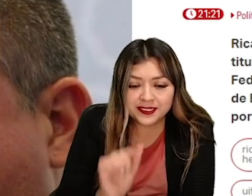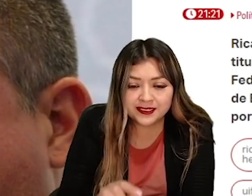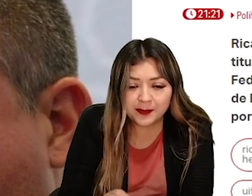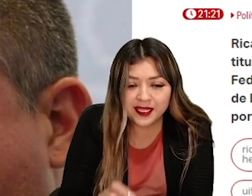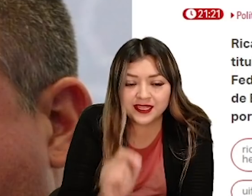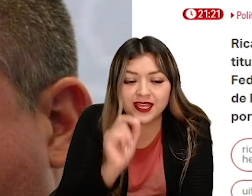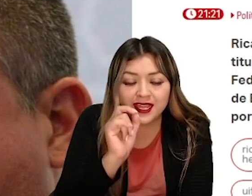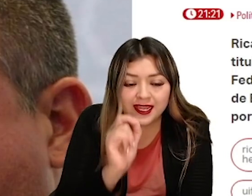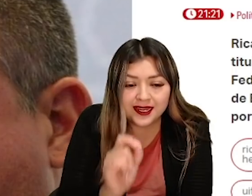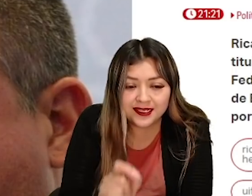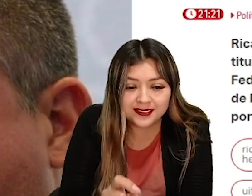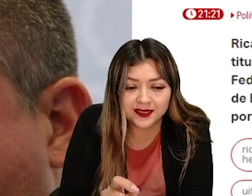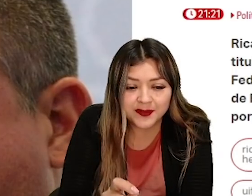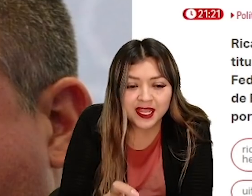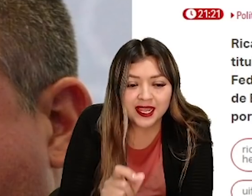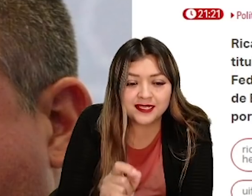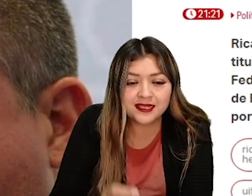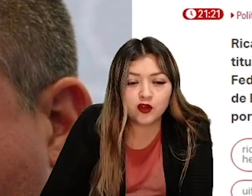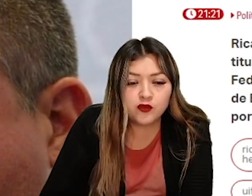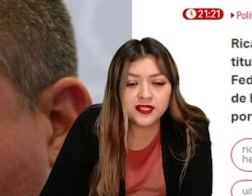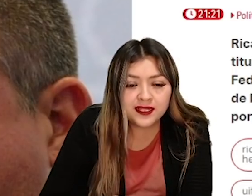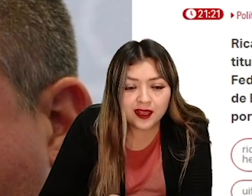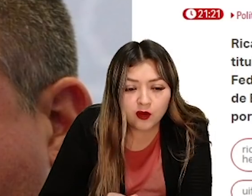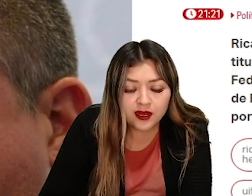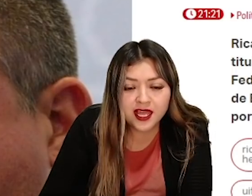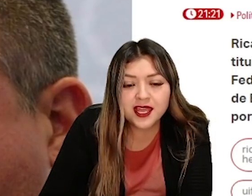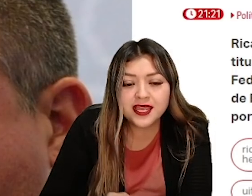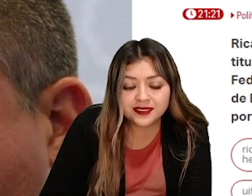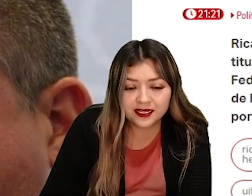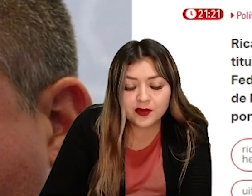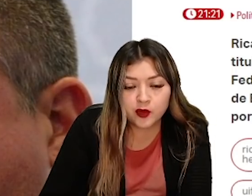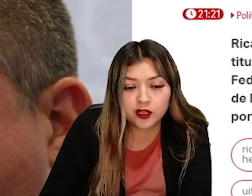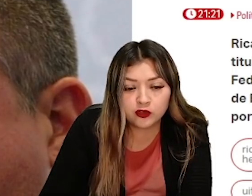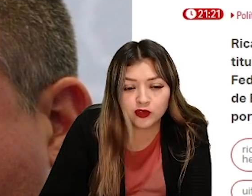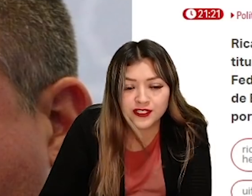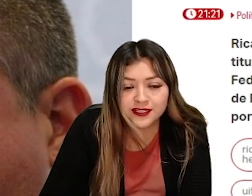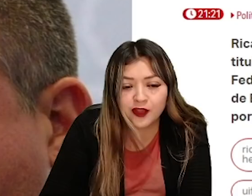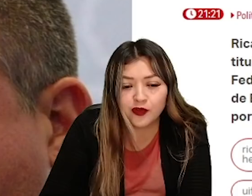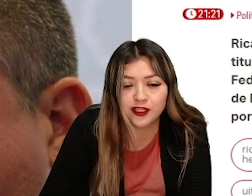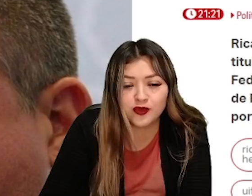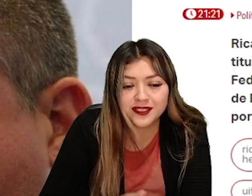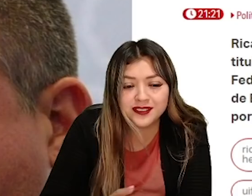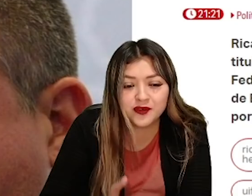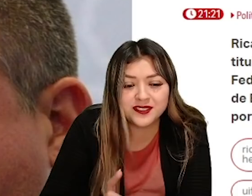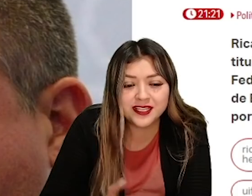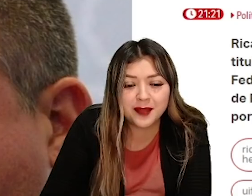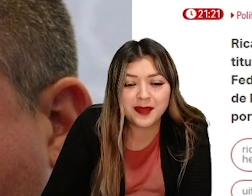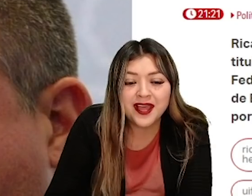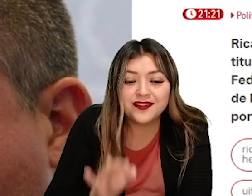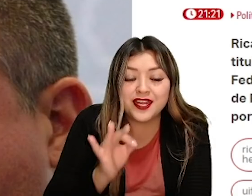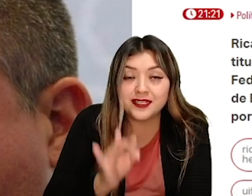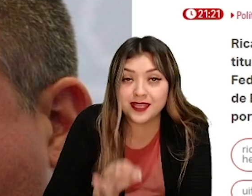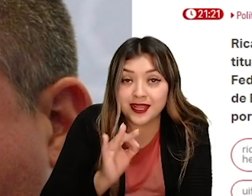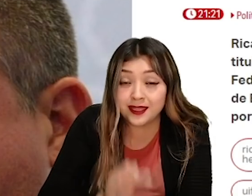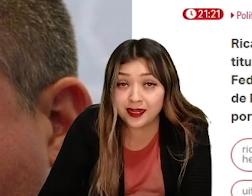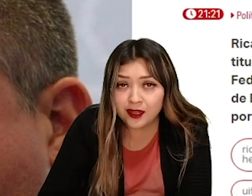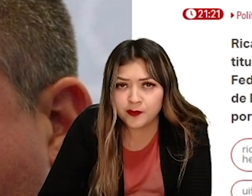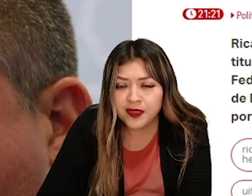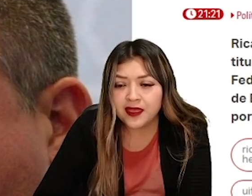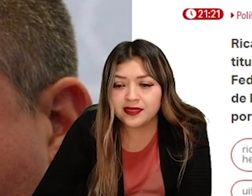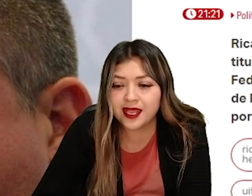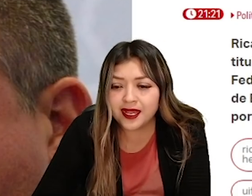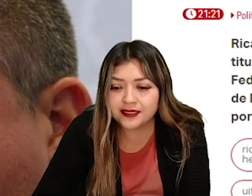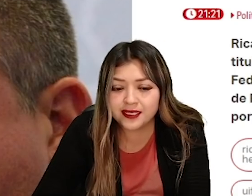es precisamente en este. Esta columna es de La Jornada, escrita por el doctor Santiago Nieto Castillo, y se llama Tras el